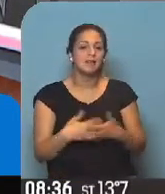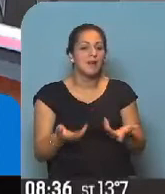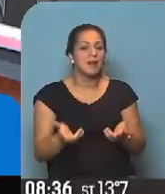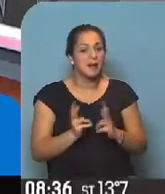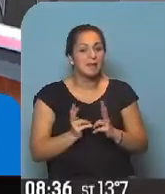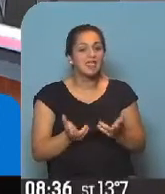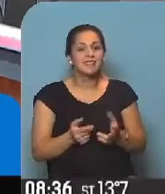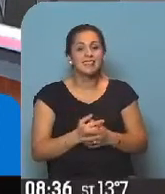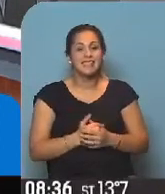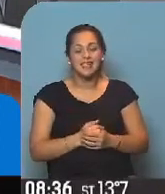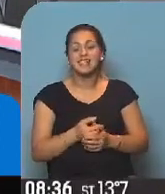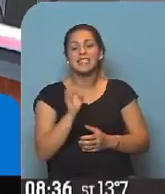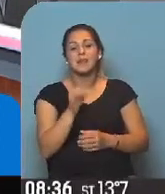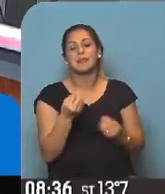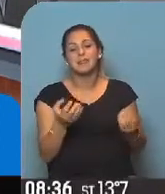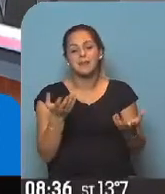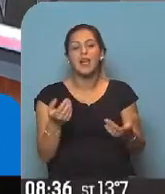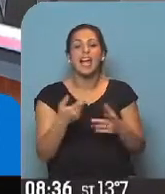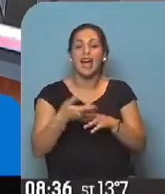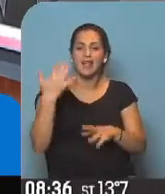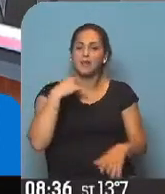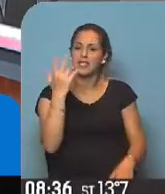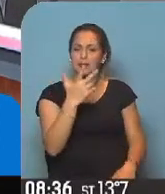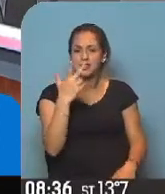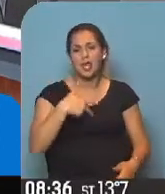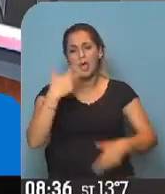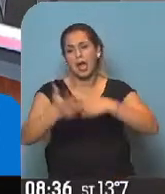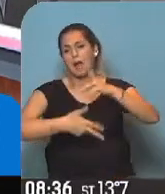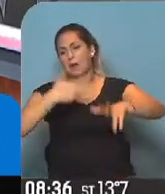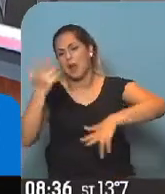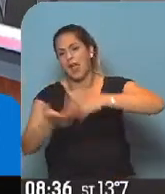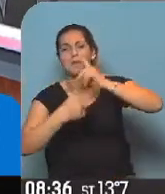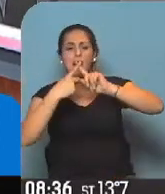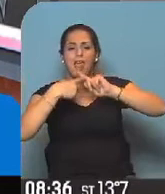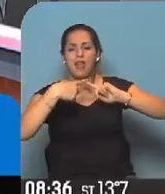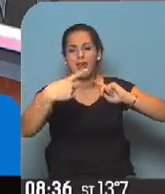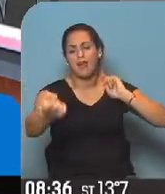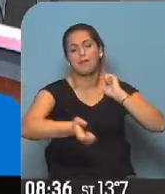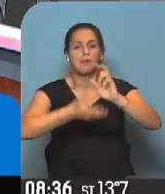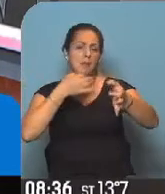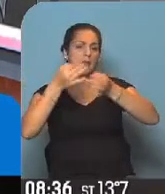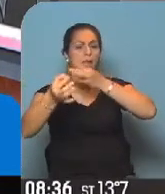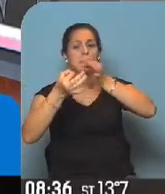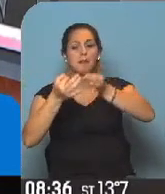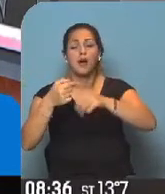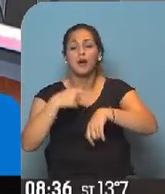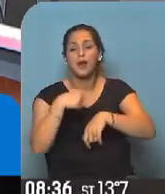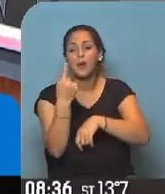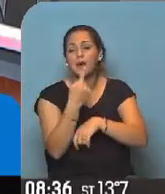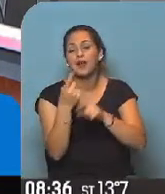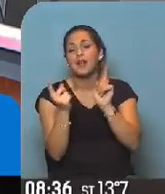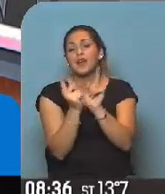ahora sabe lo que pasa que cuando teníamos tres horas hablábamos como chanchos y charlábamos una hora tiene